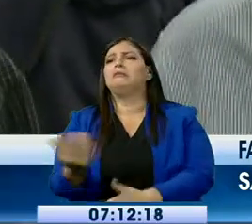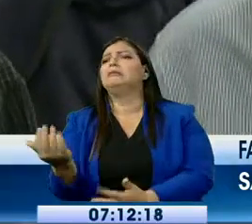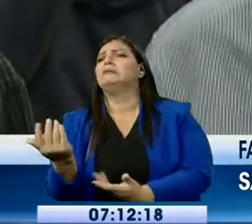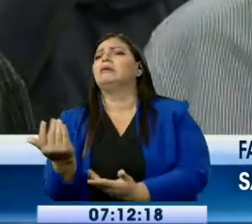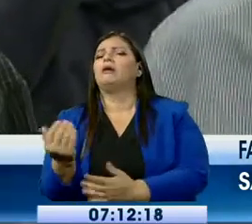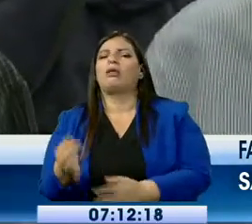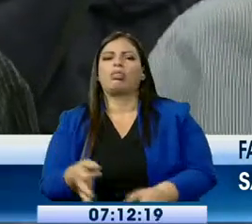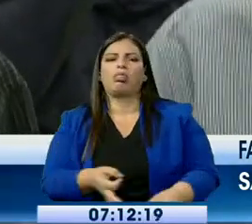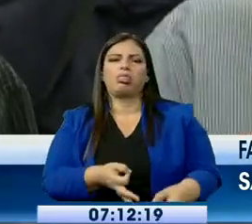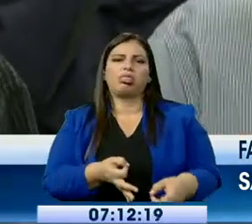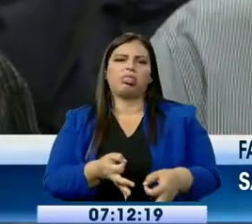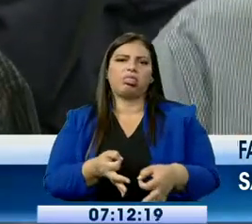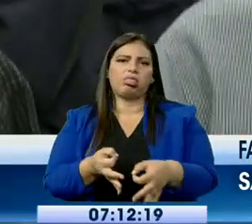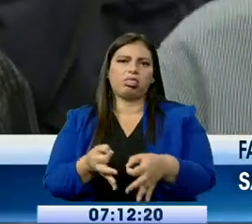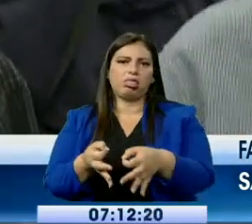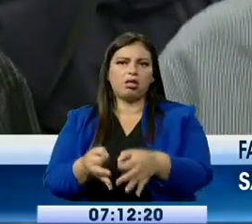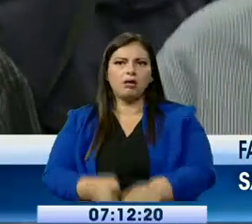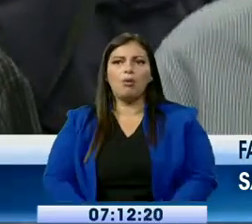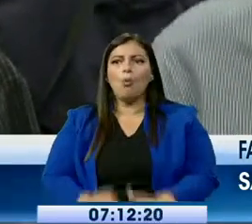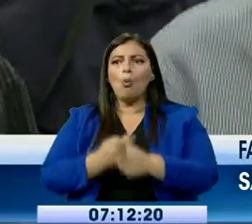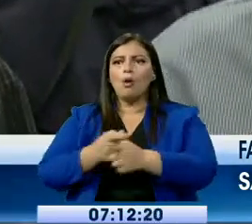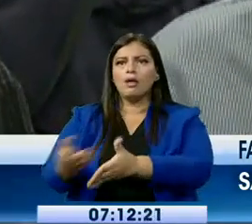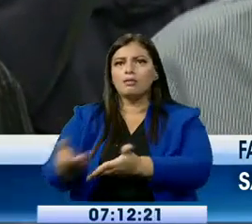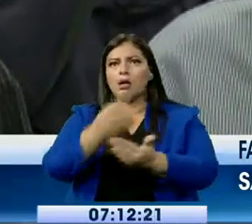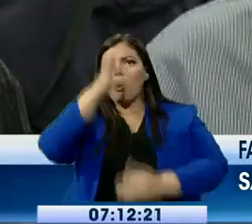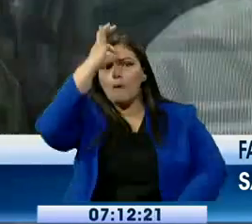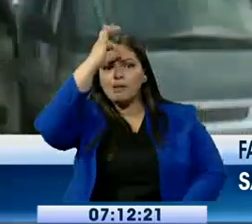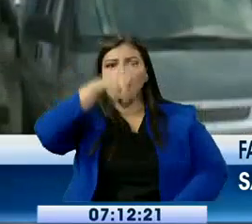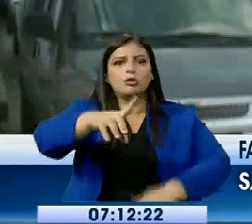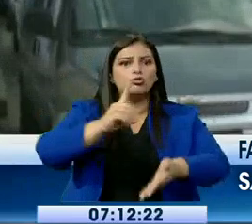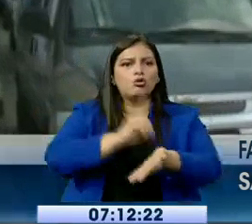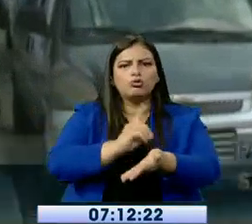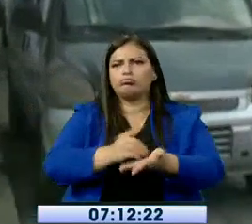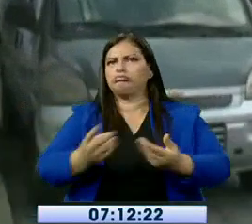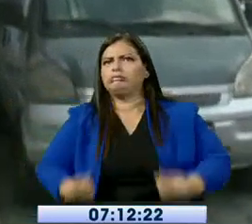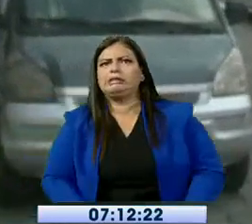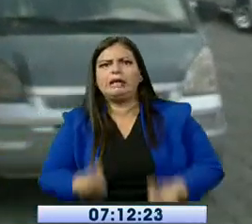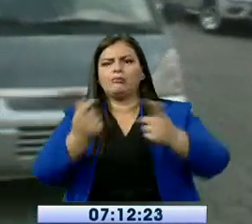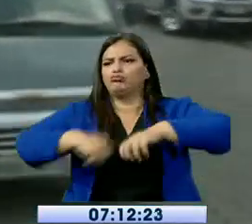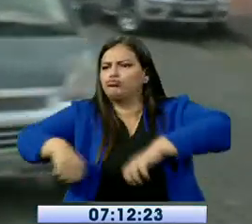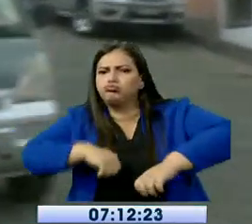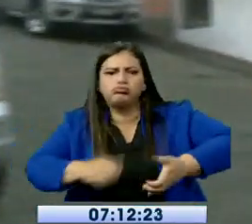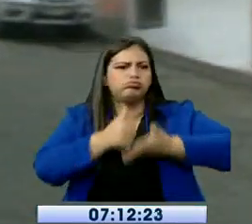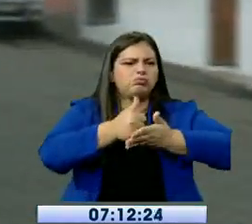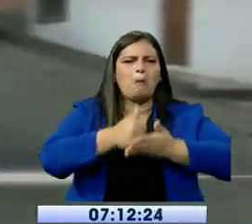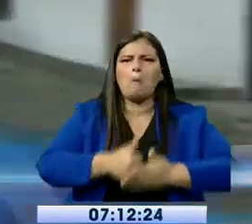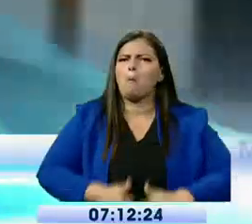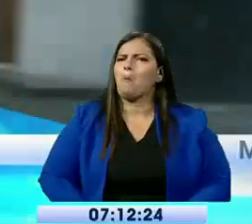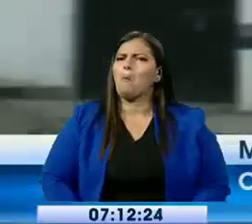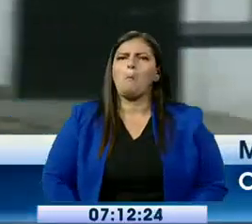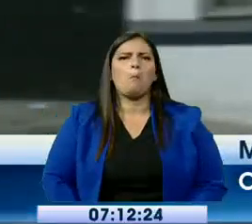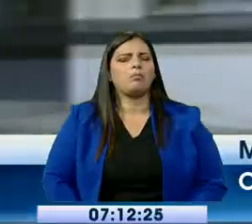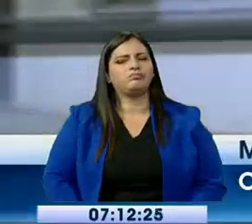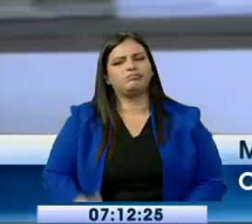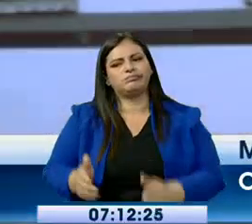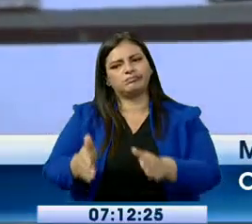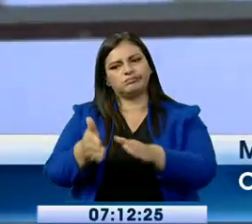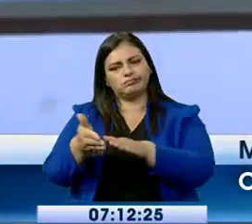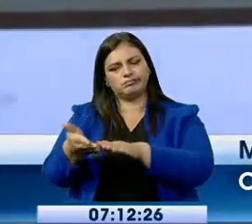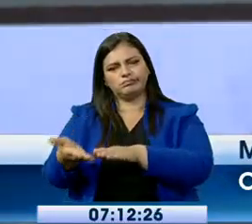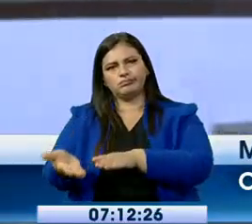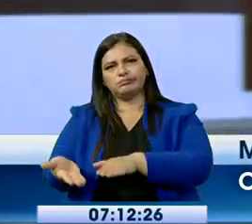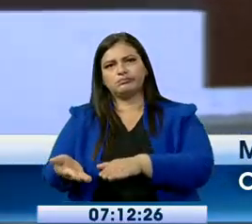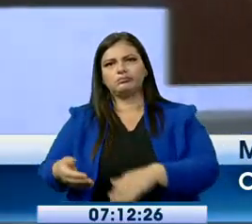prestaron la atención, que pensaba que ponerle un suero es suficiente. Dolor que llegó a San Luis de Chillogallo, sur de la urbe,